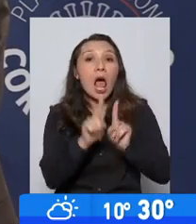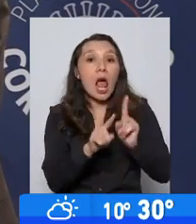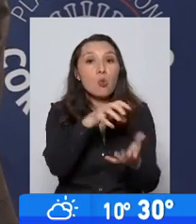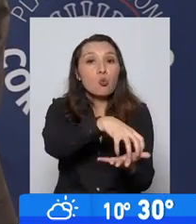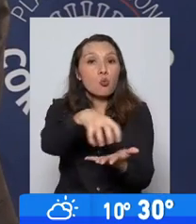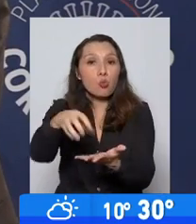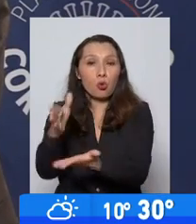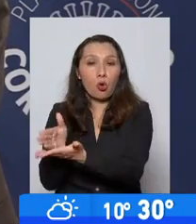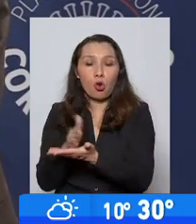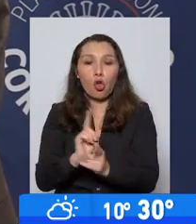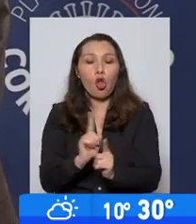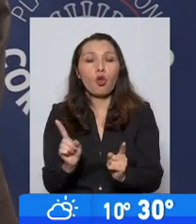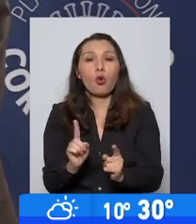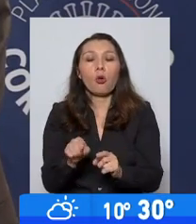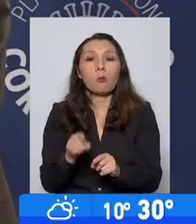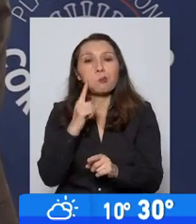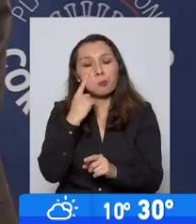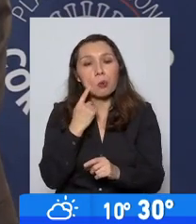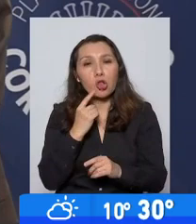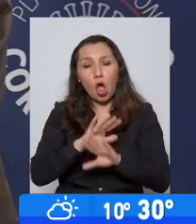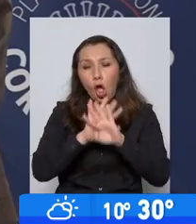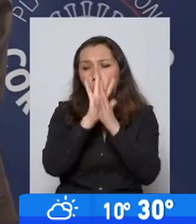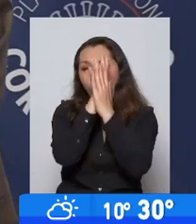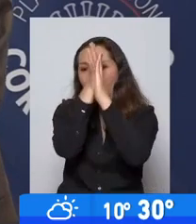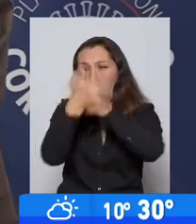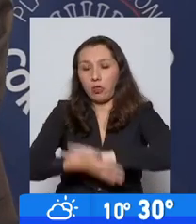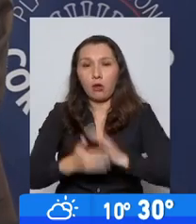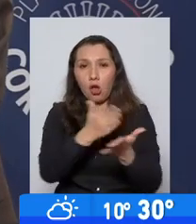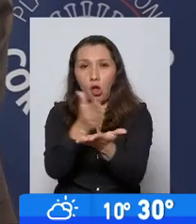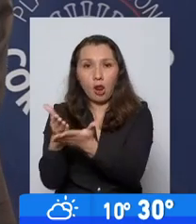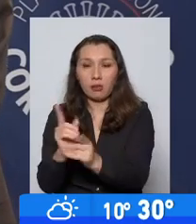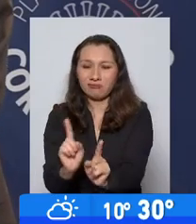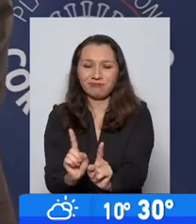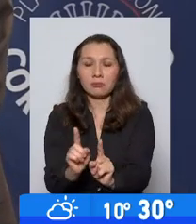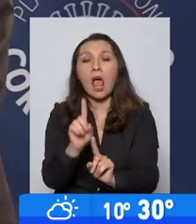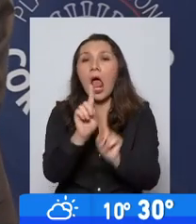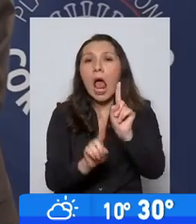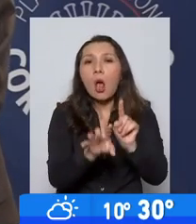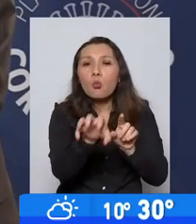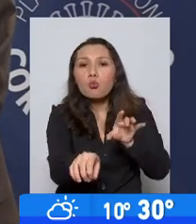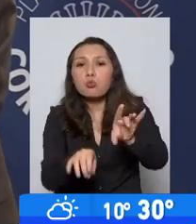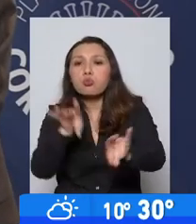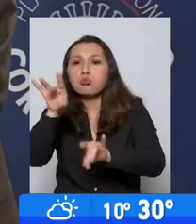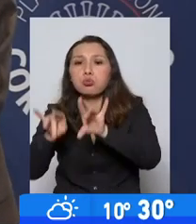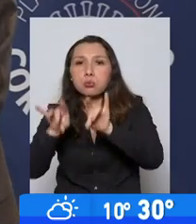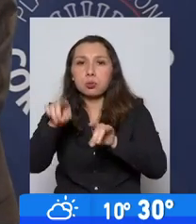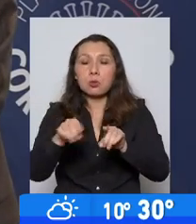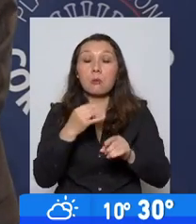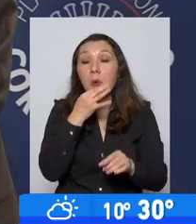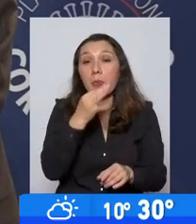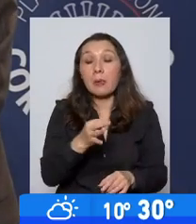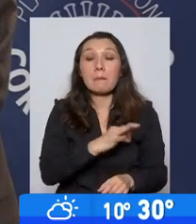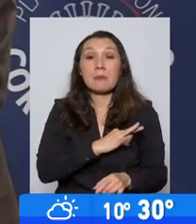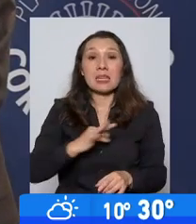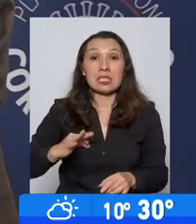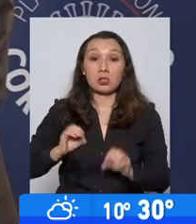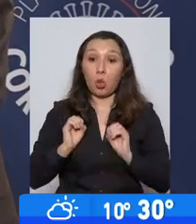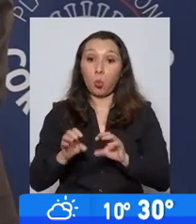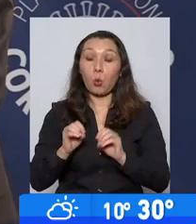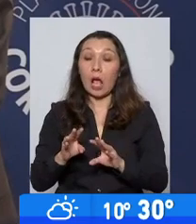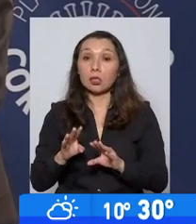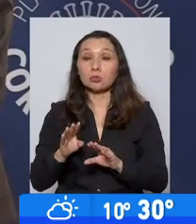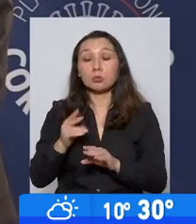no un testeo universal, y en la medida en que el ministro de